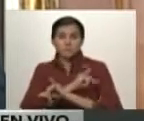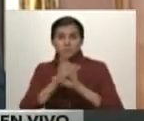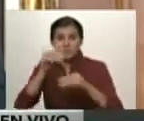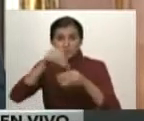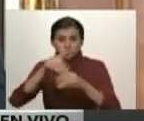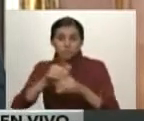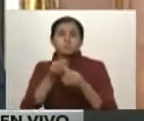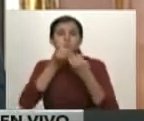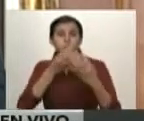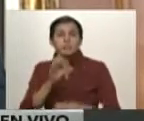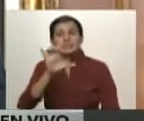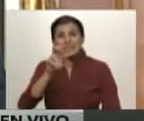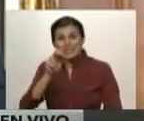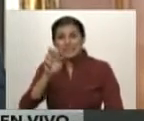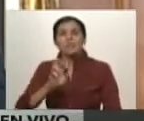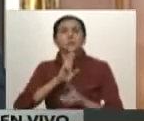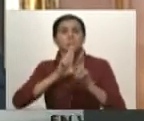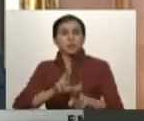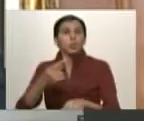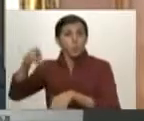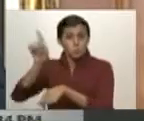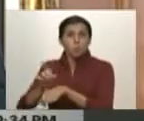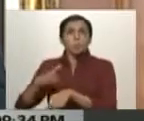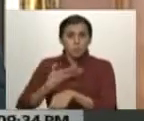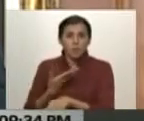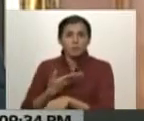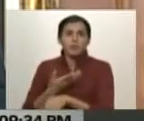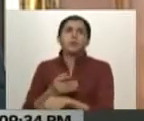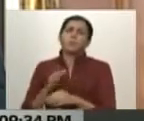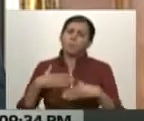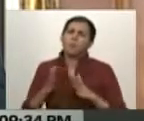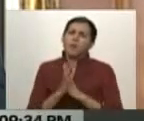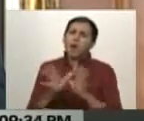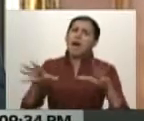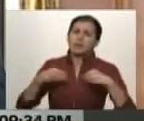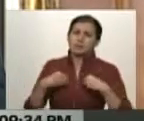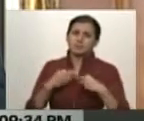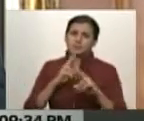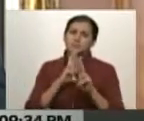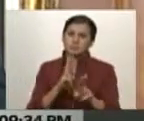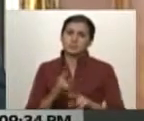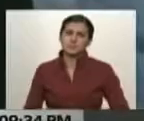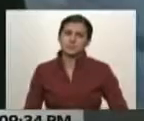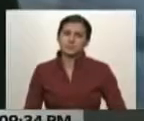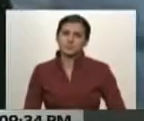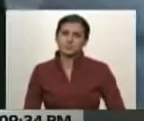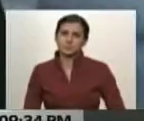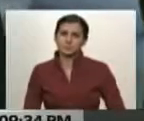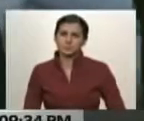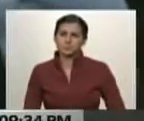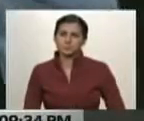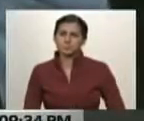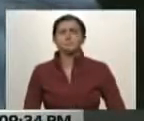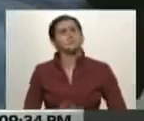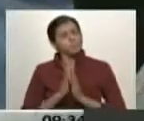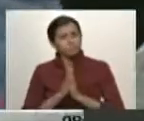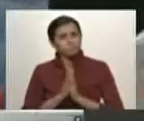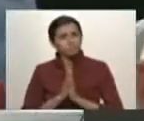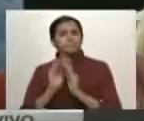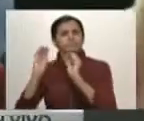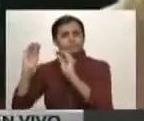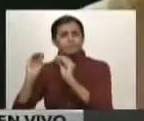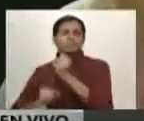anunciar el poder electoral de venezuela el consejo nacional electoral que hagan ese aporte a la